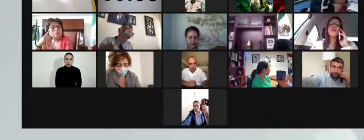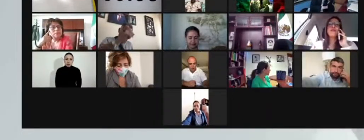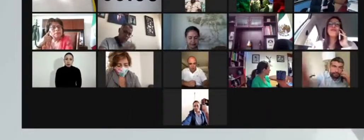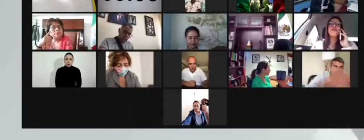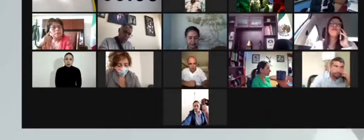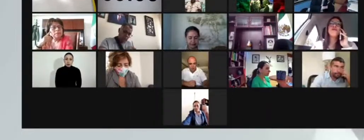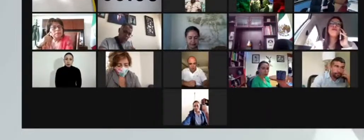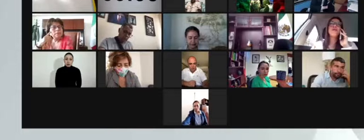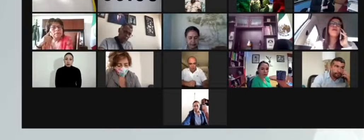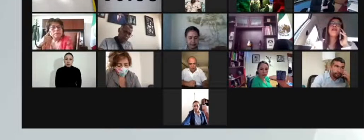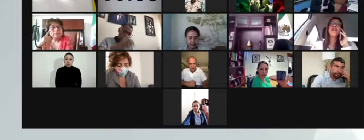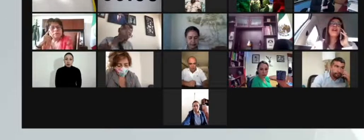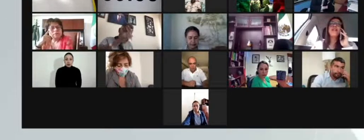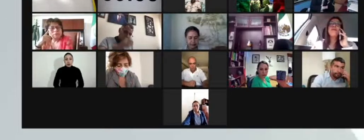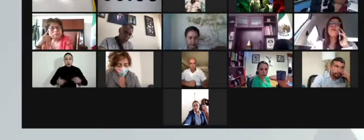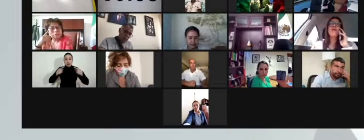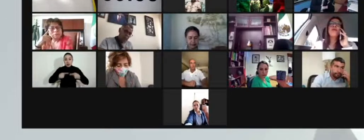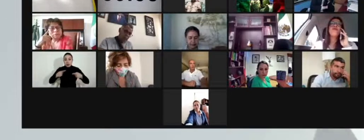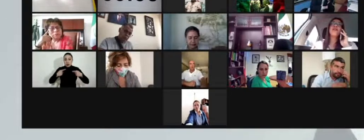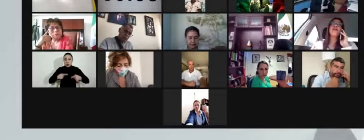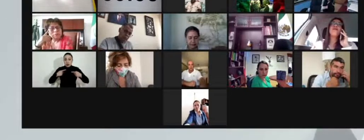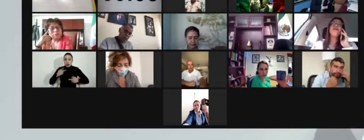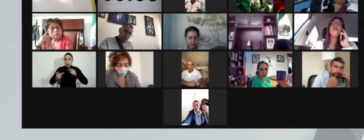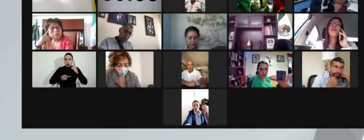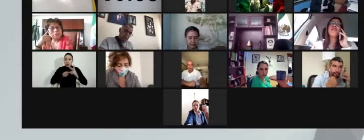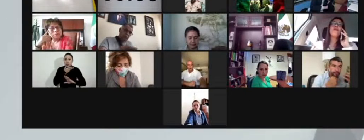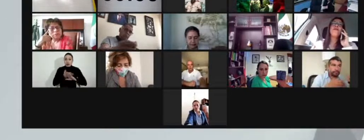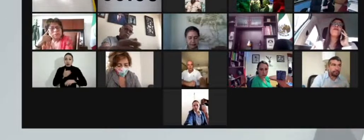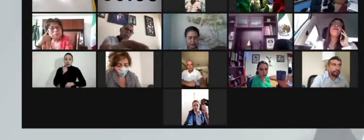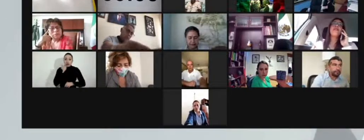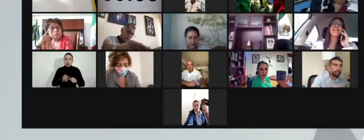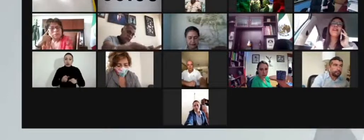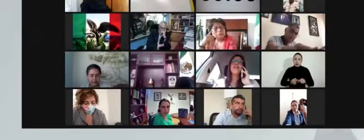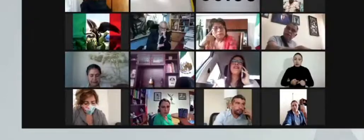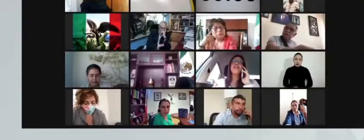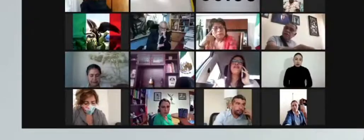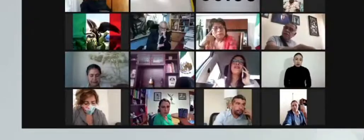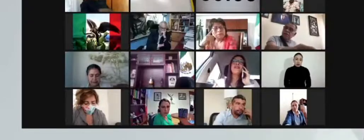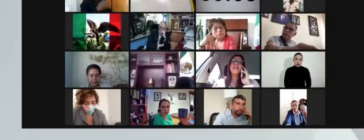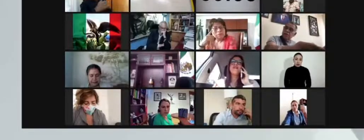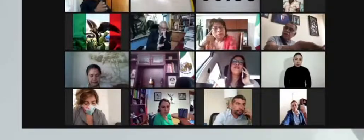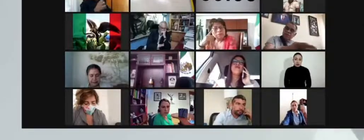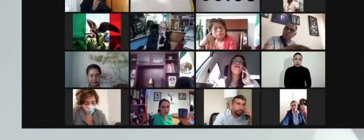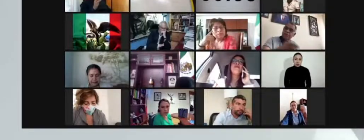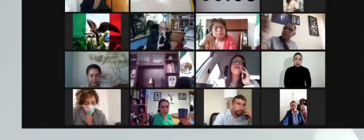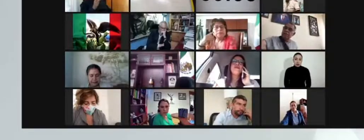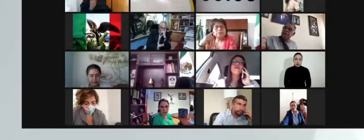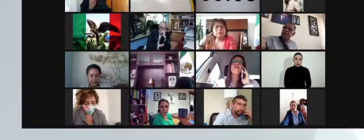Esta discusión, el dictamen, se abre el registro de oradores. ¿Oradores en contra?